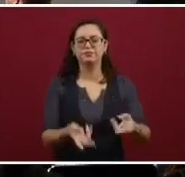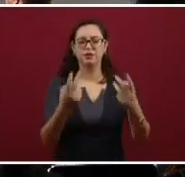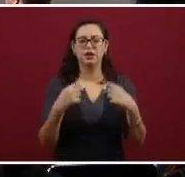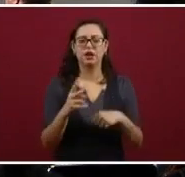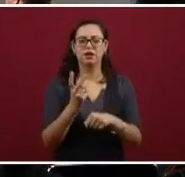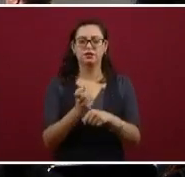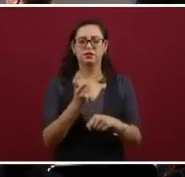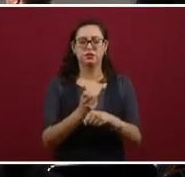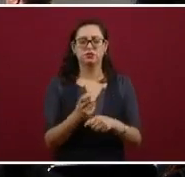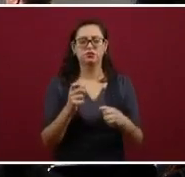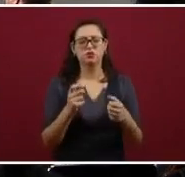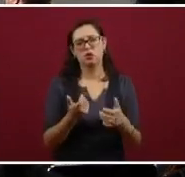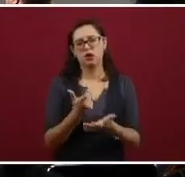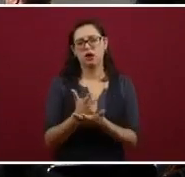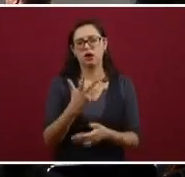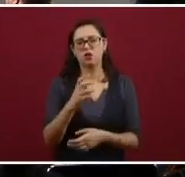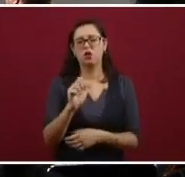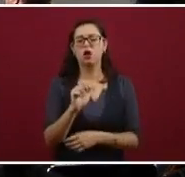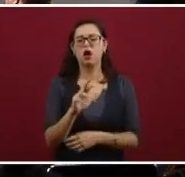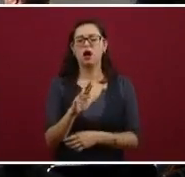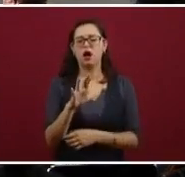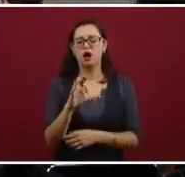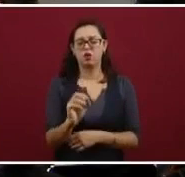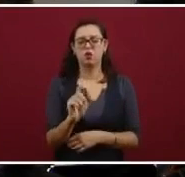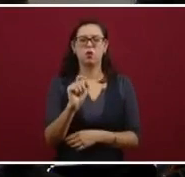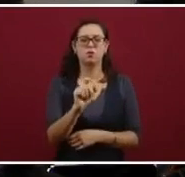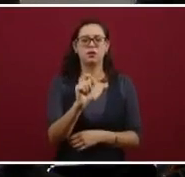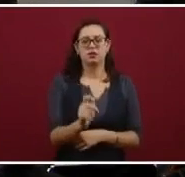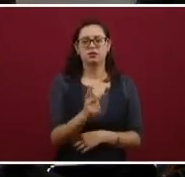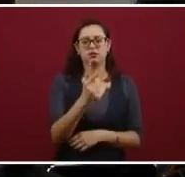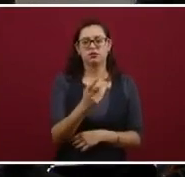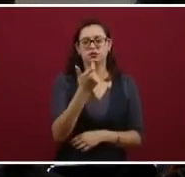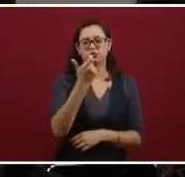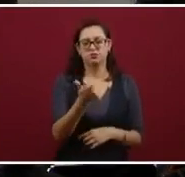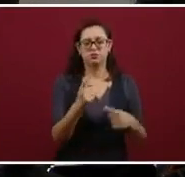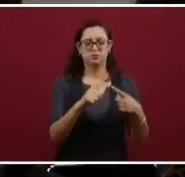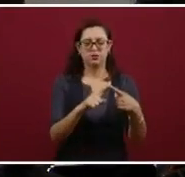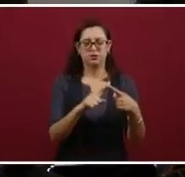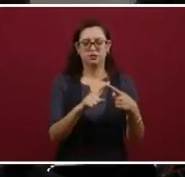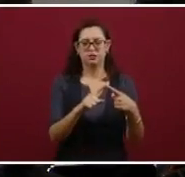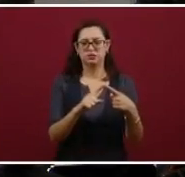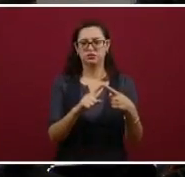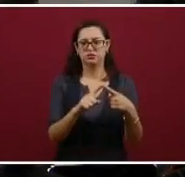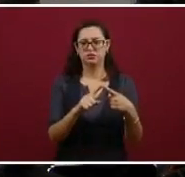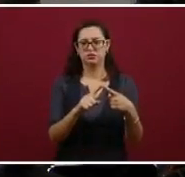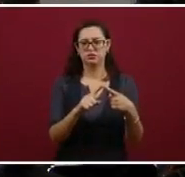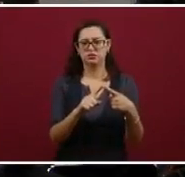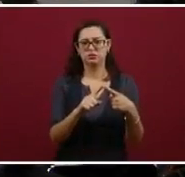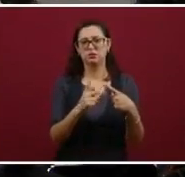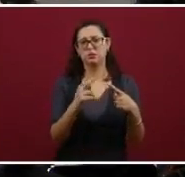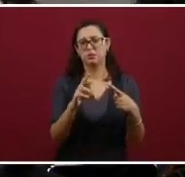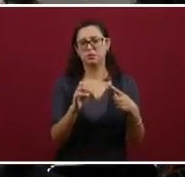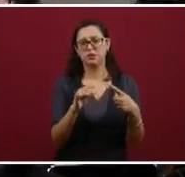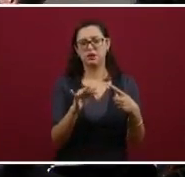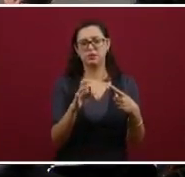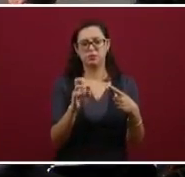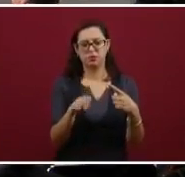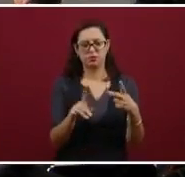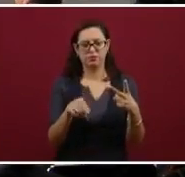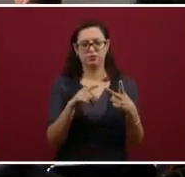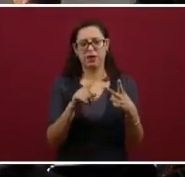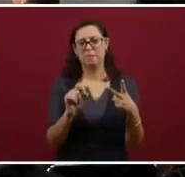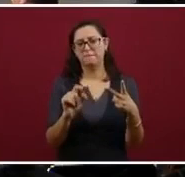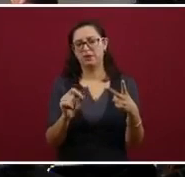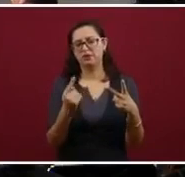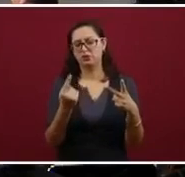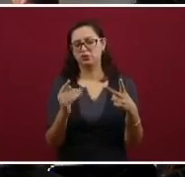lo ocupa Arco, con 22 pesos 20 centavos en el caso de la gasolina premium,